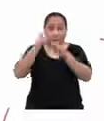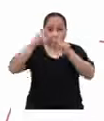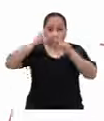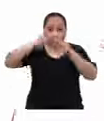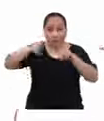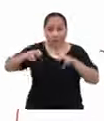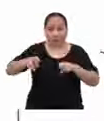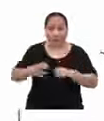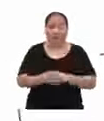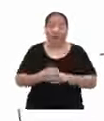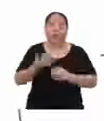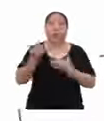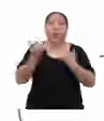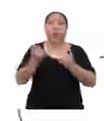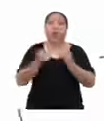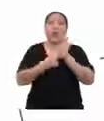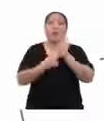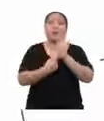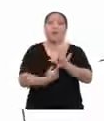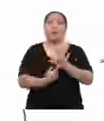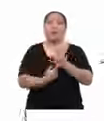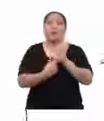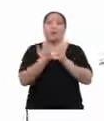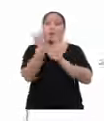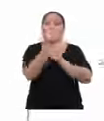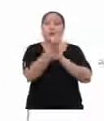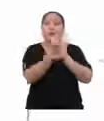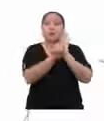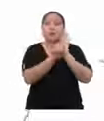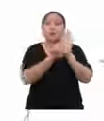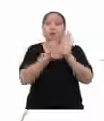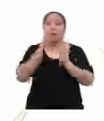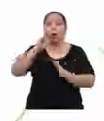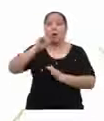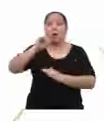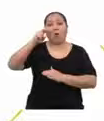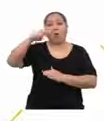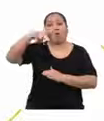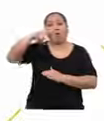tal si ahora presentan sus variables